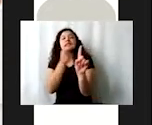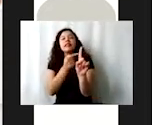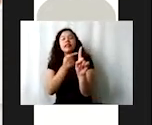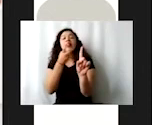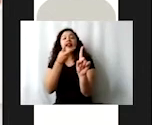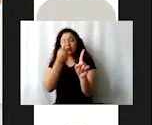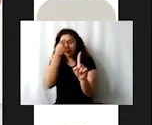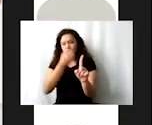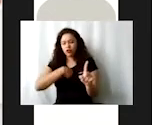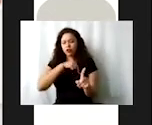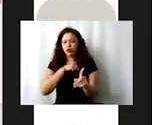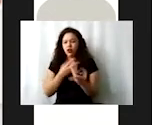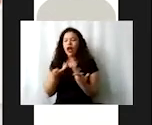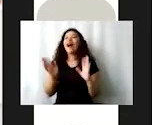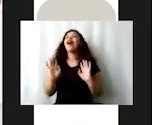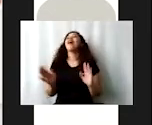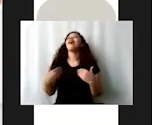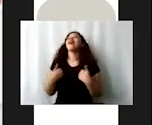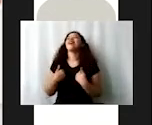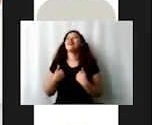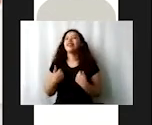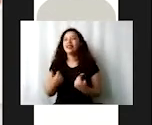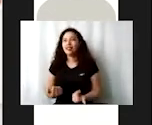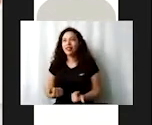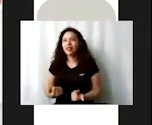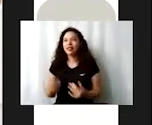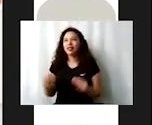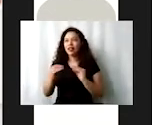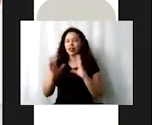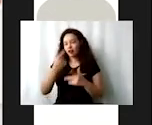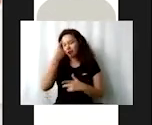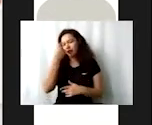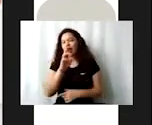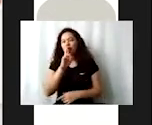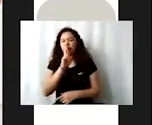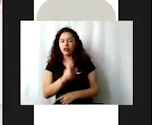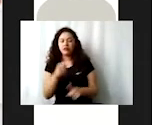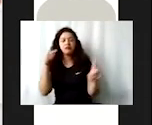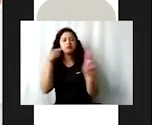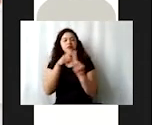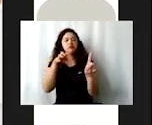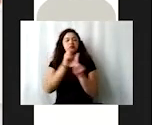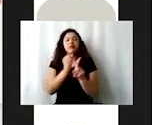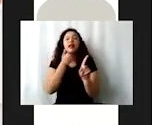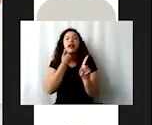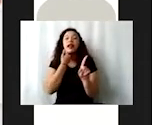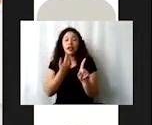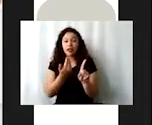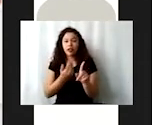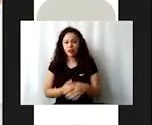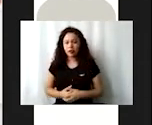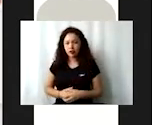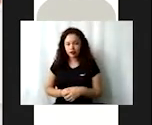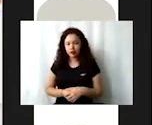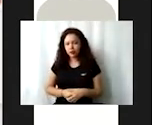de ubicarnos, de precisar exactamente a los resultados que yo quiero llegar, ¿verdad?